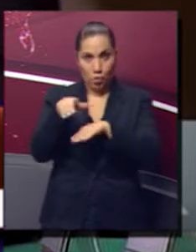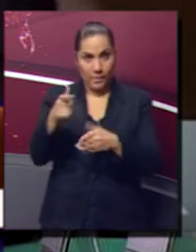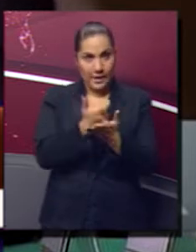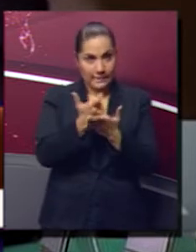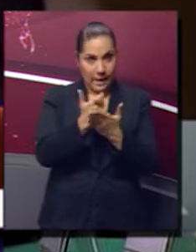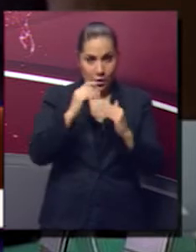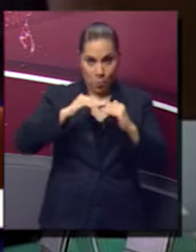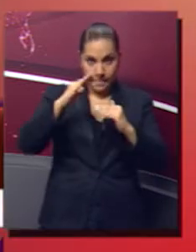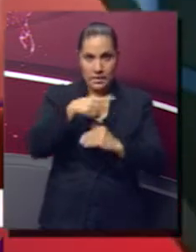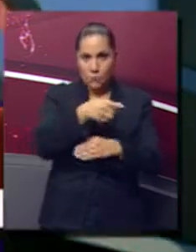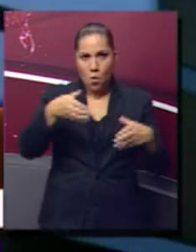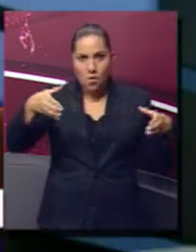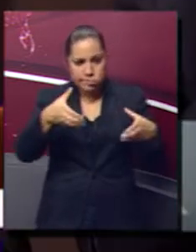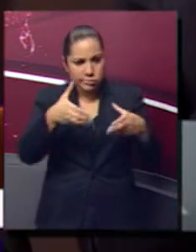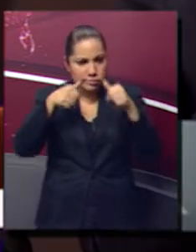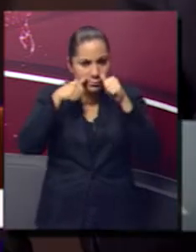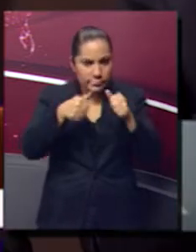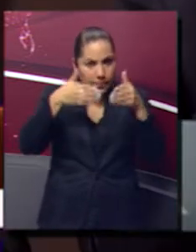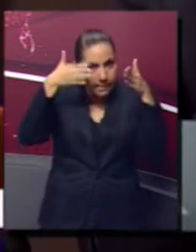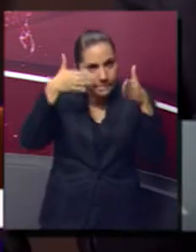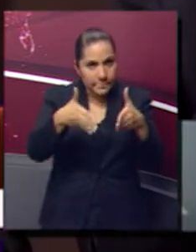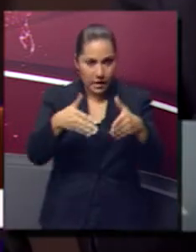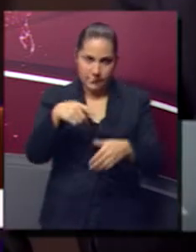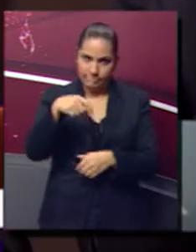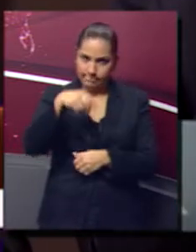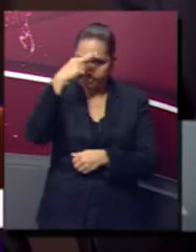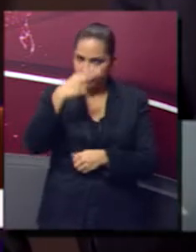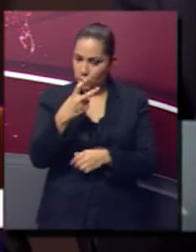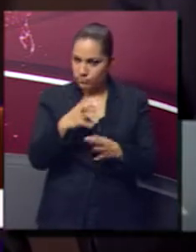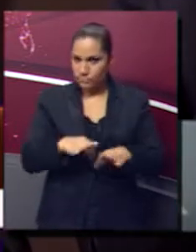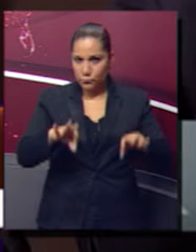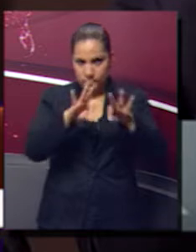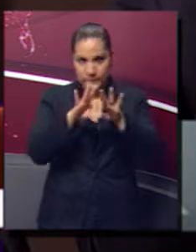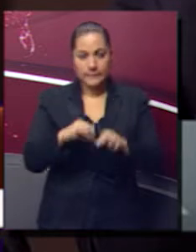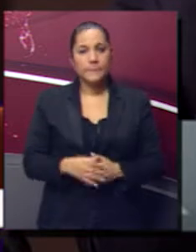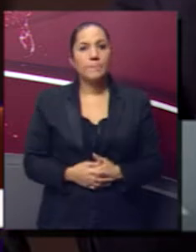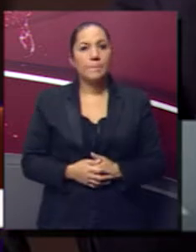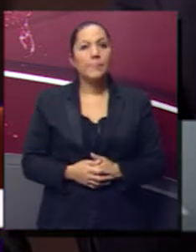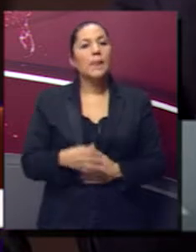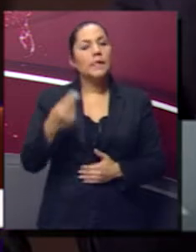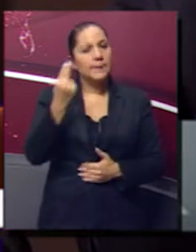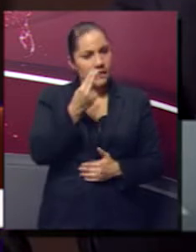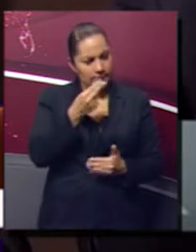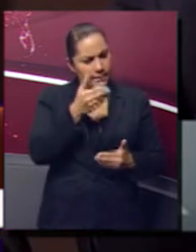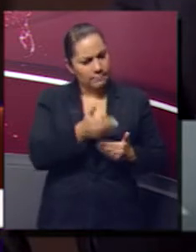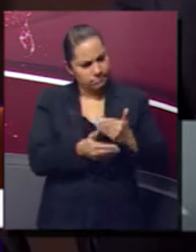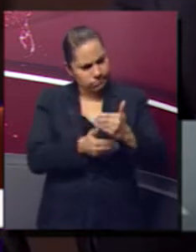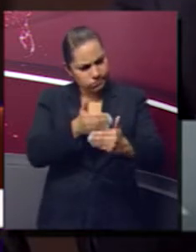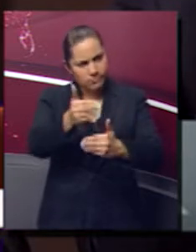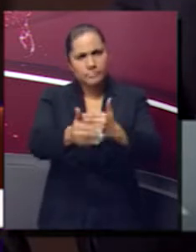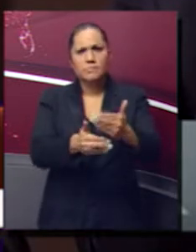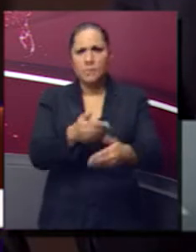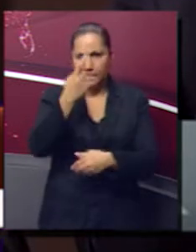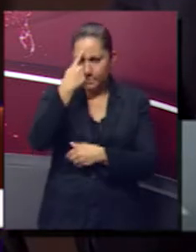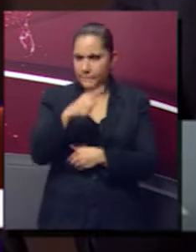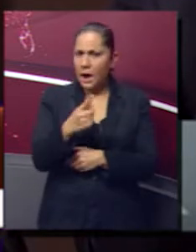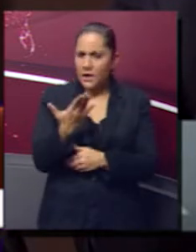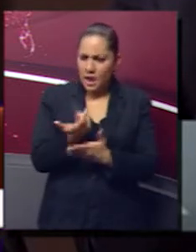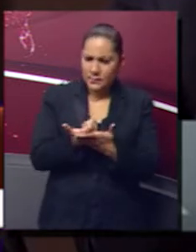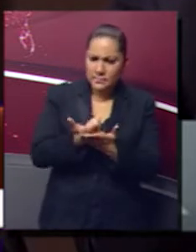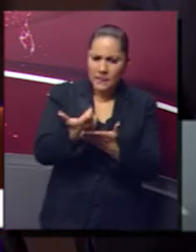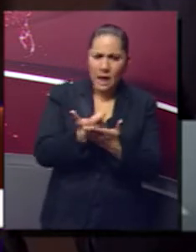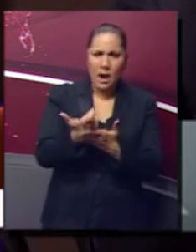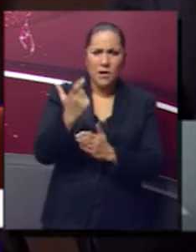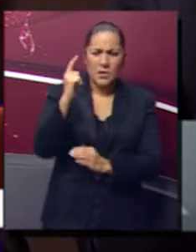mínimo en nuestro país. Y caminar hacia estabilizar un salario más digno, un salario